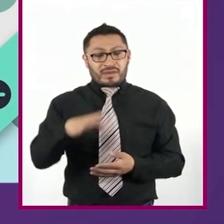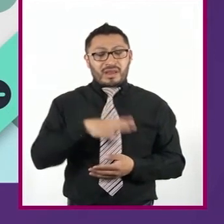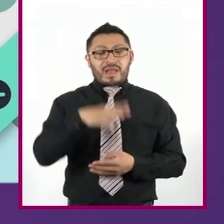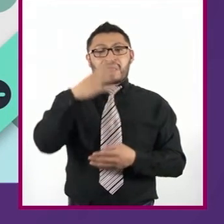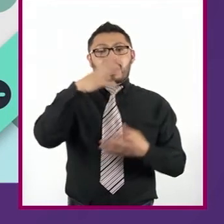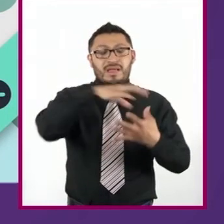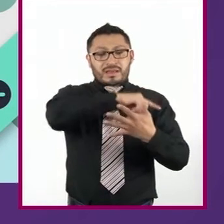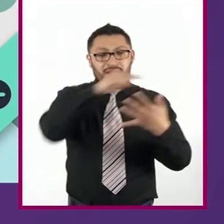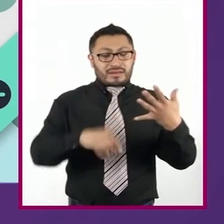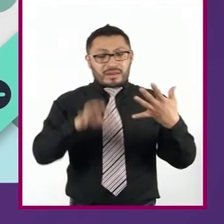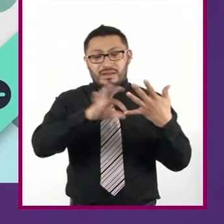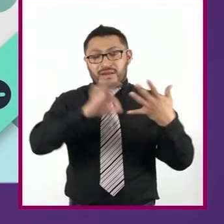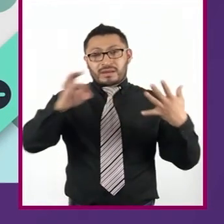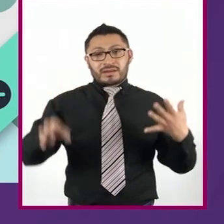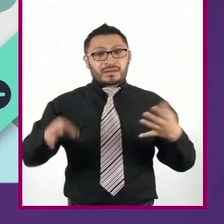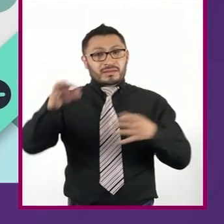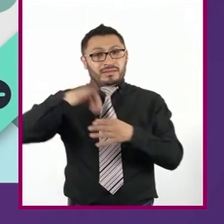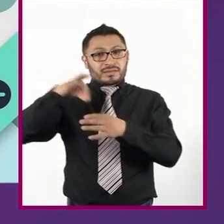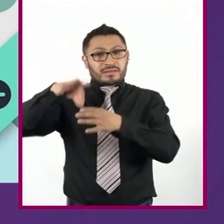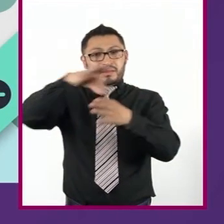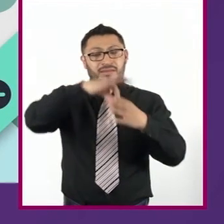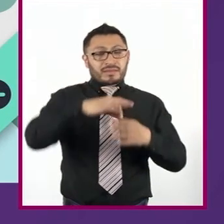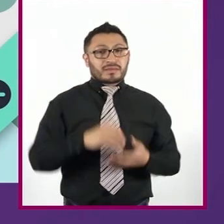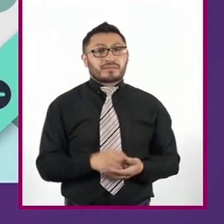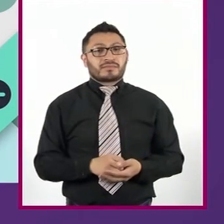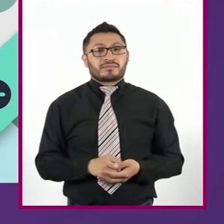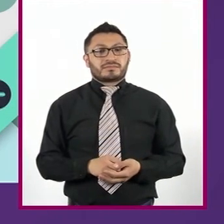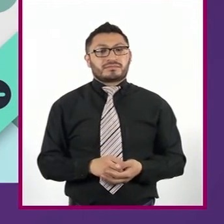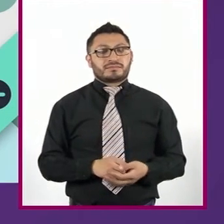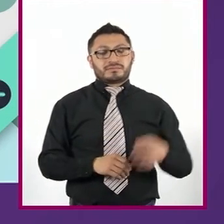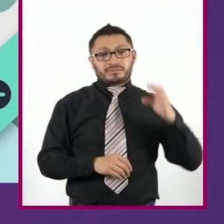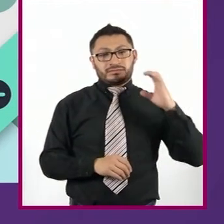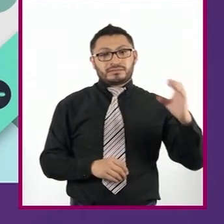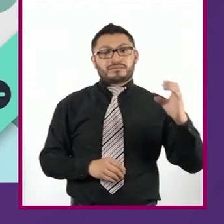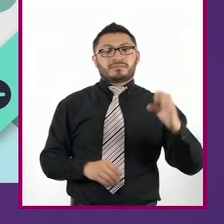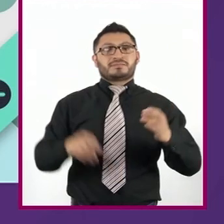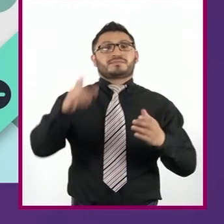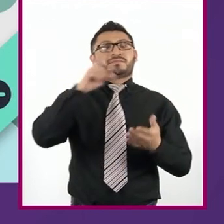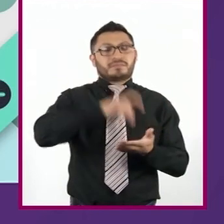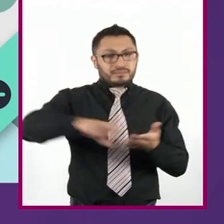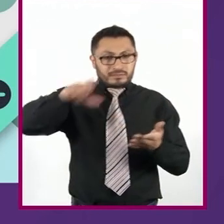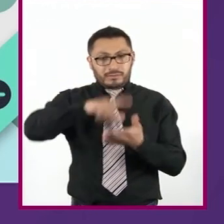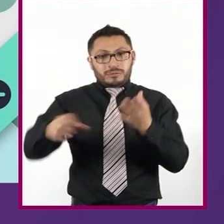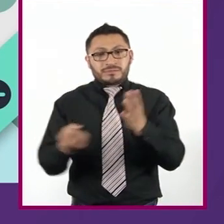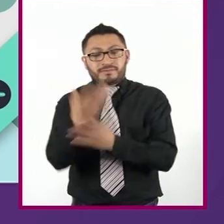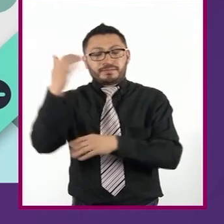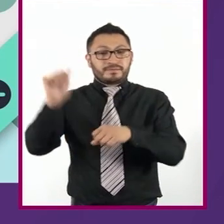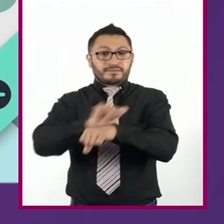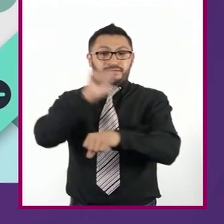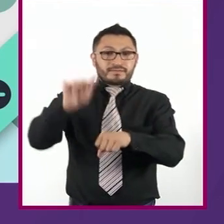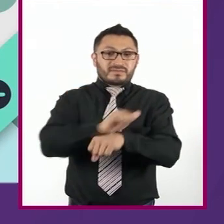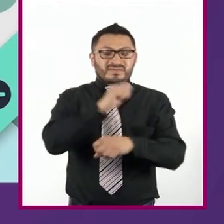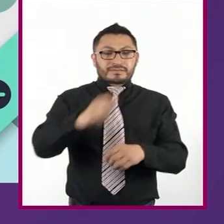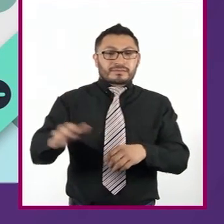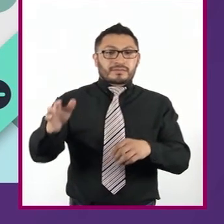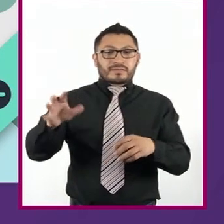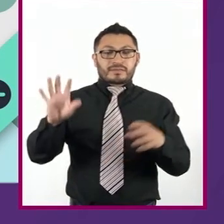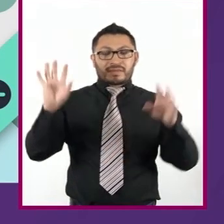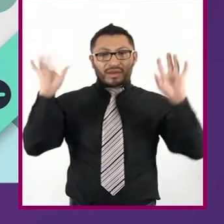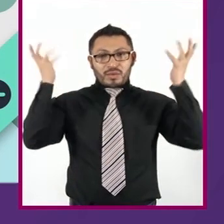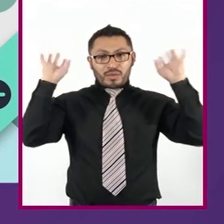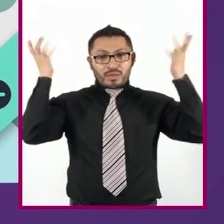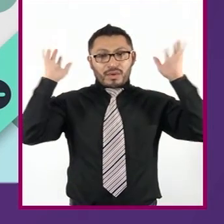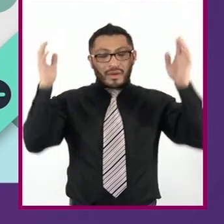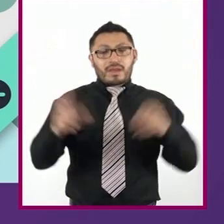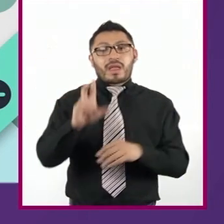quinta parte de los votos totales. Inciso C, adquisición de nuevos autos, patrullas, que obtuvo